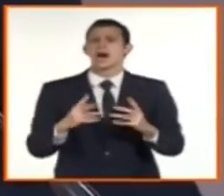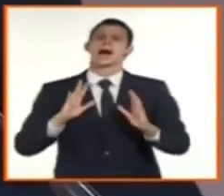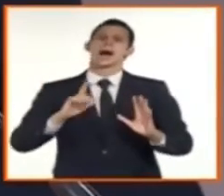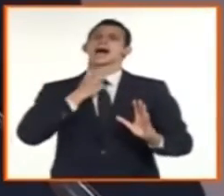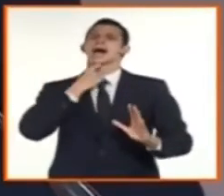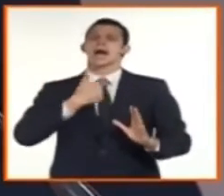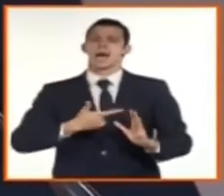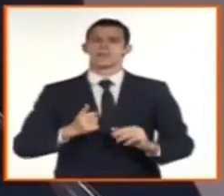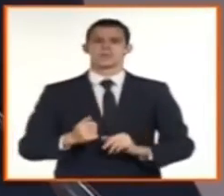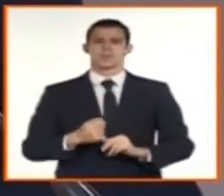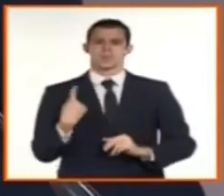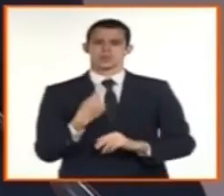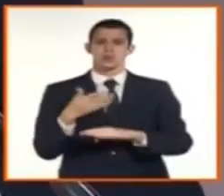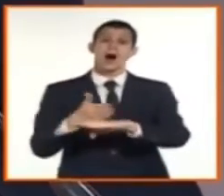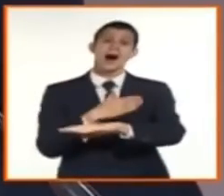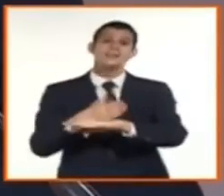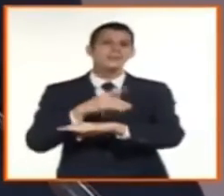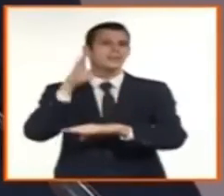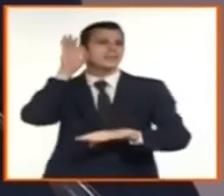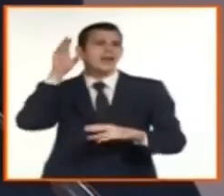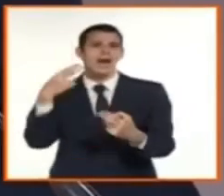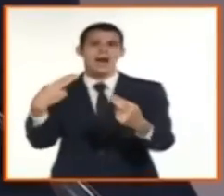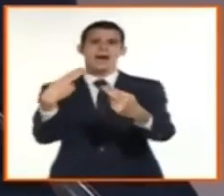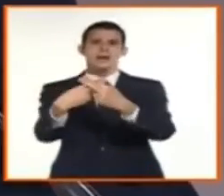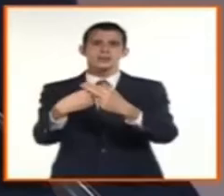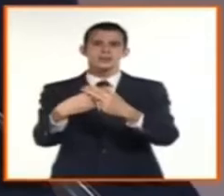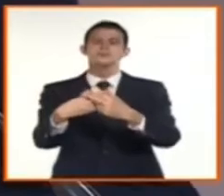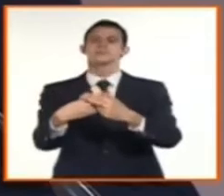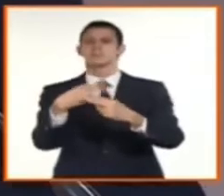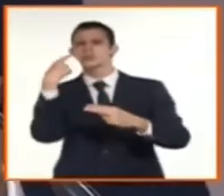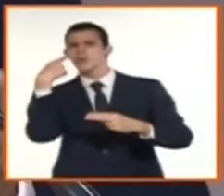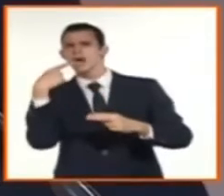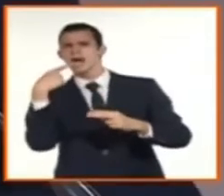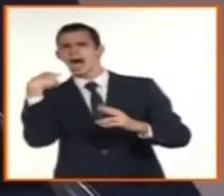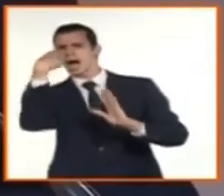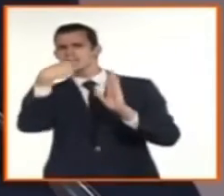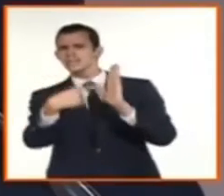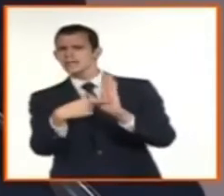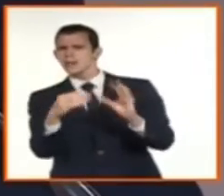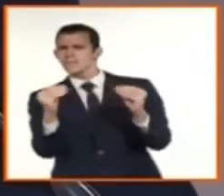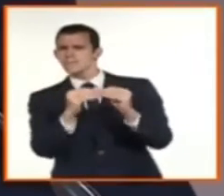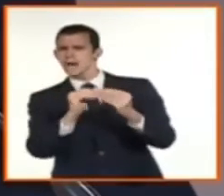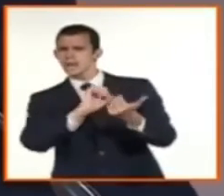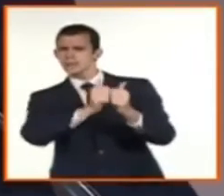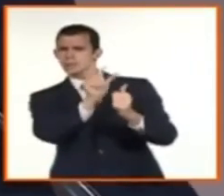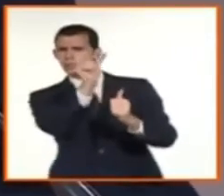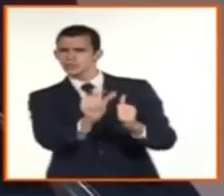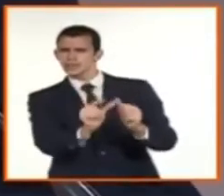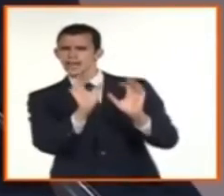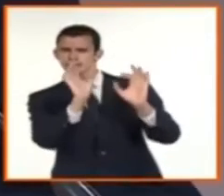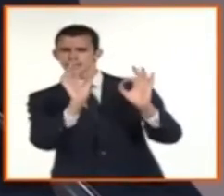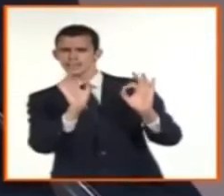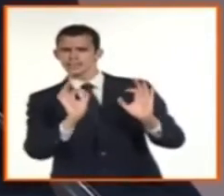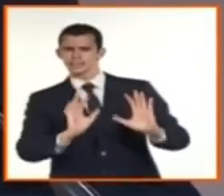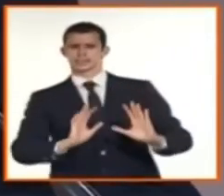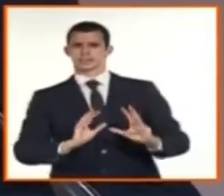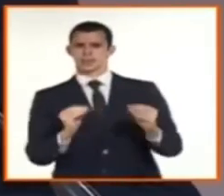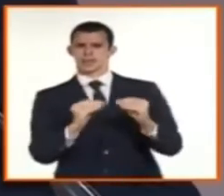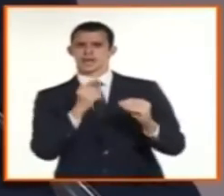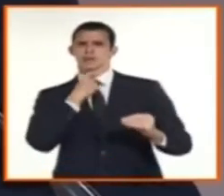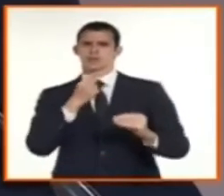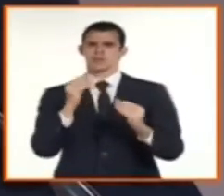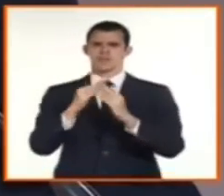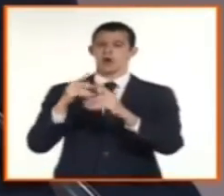atemperada a las características técnicas de ese evento a la cual nosotros muy puntualmente convocaremos algún que otro